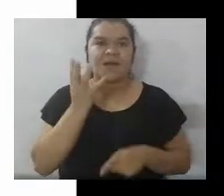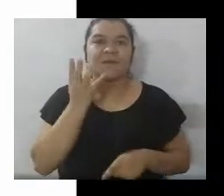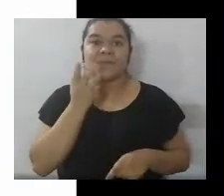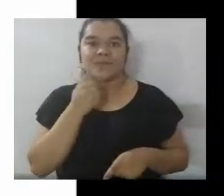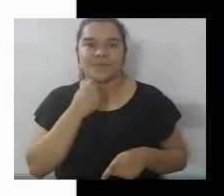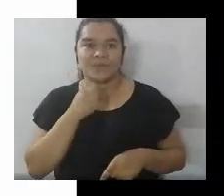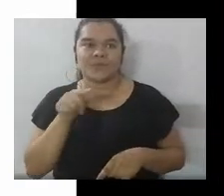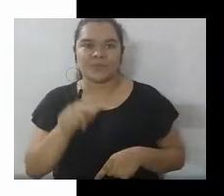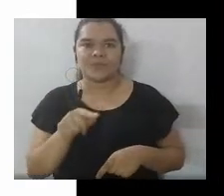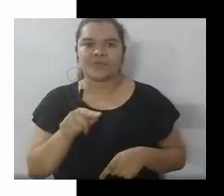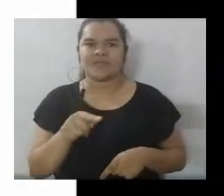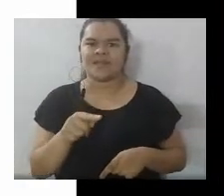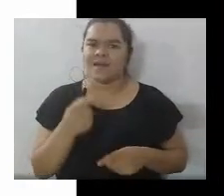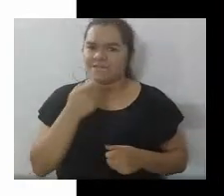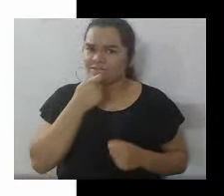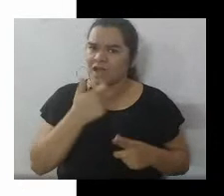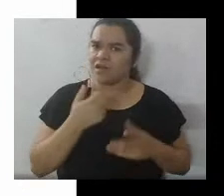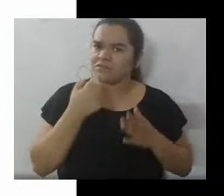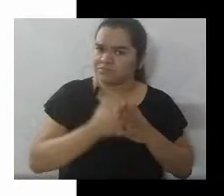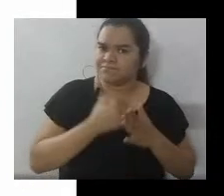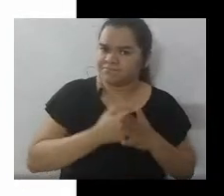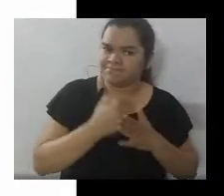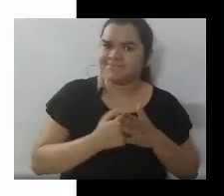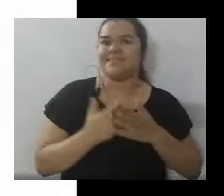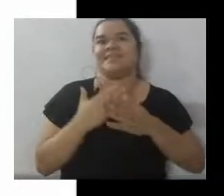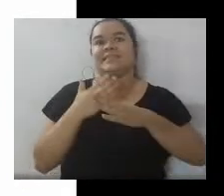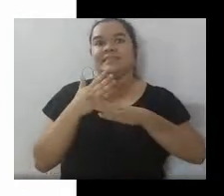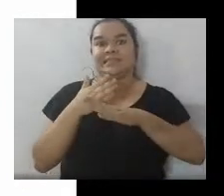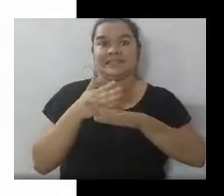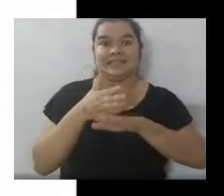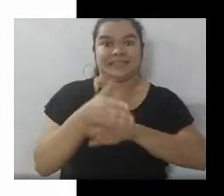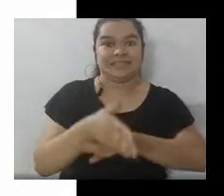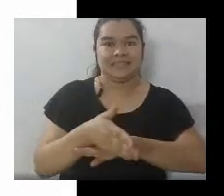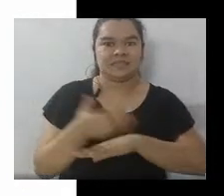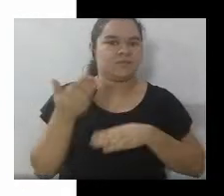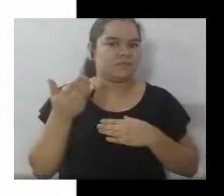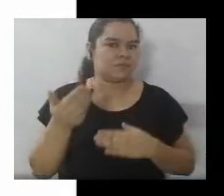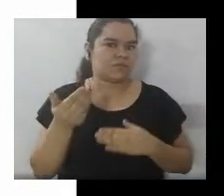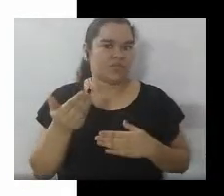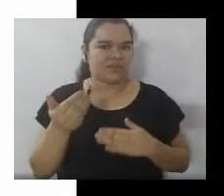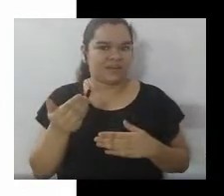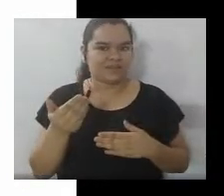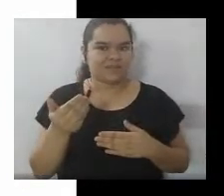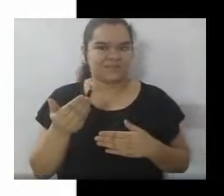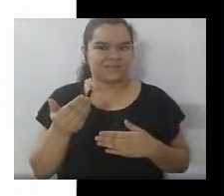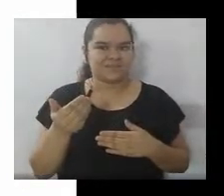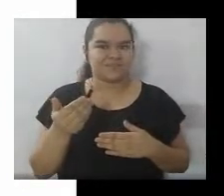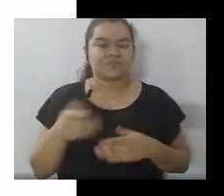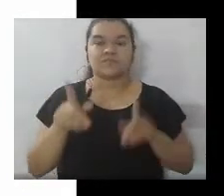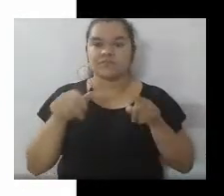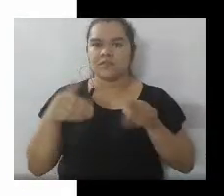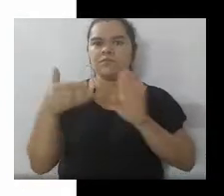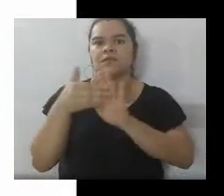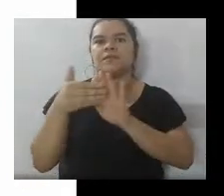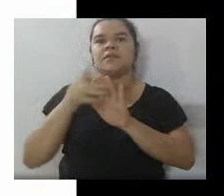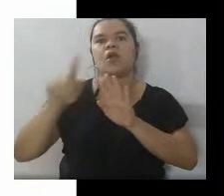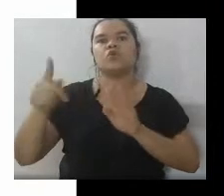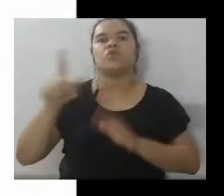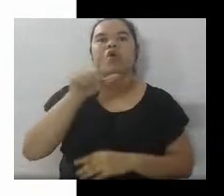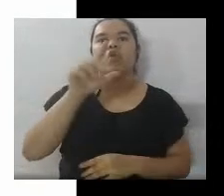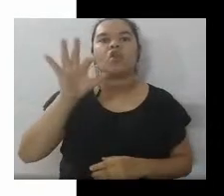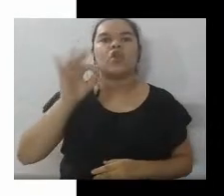la podemos sortear sin ningún tipo de inconvenientes. Tenemos una asignatura que tiene que ver con lógica